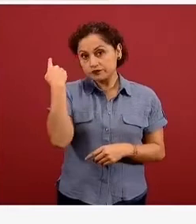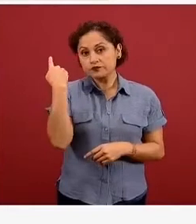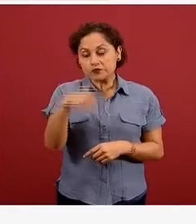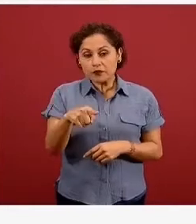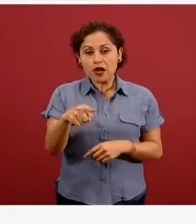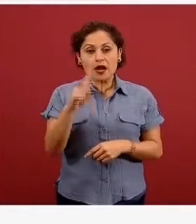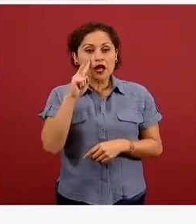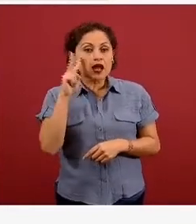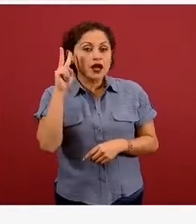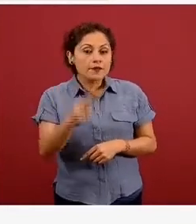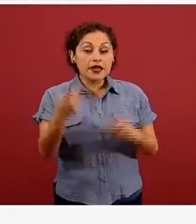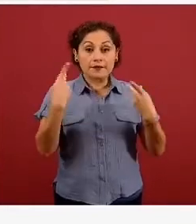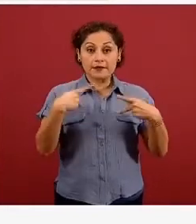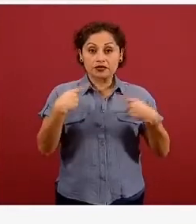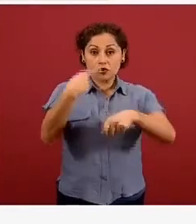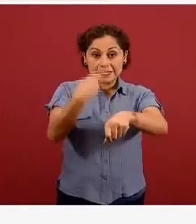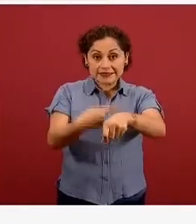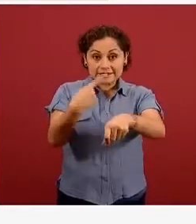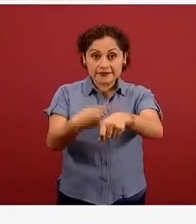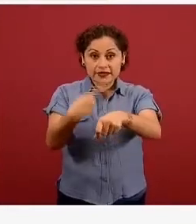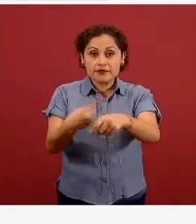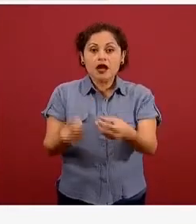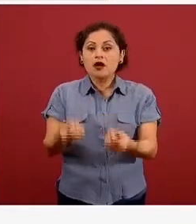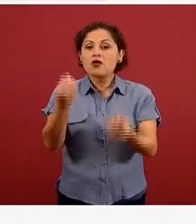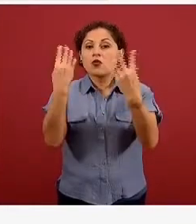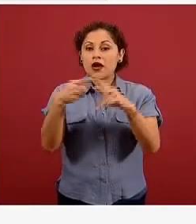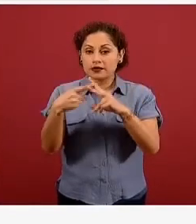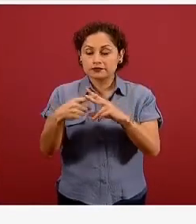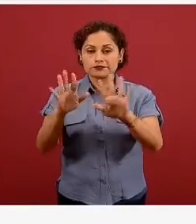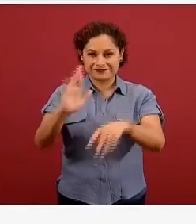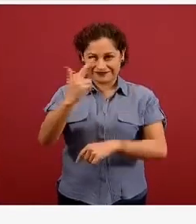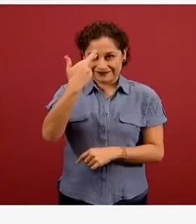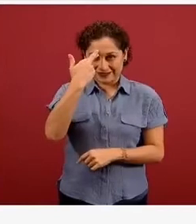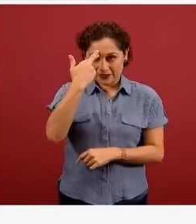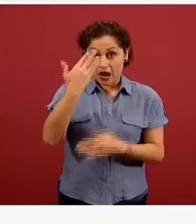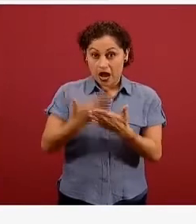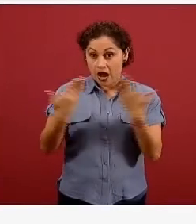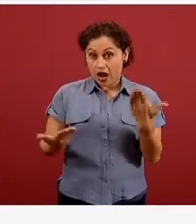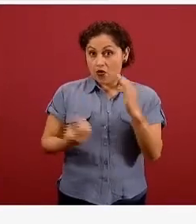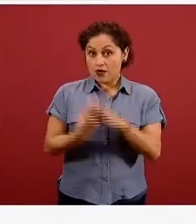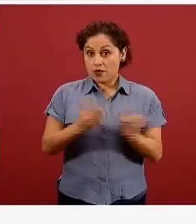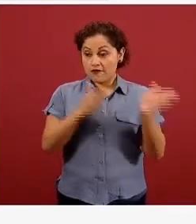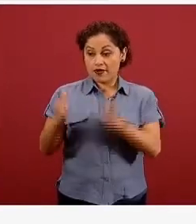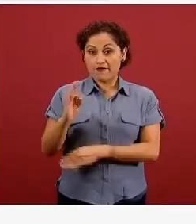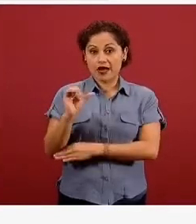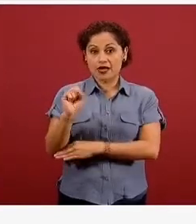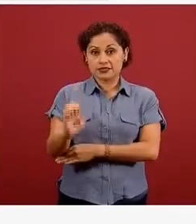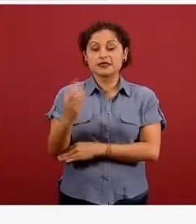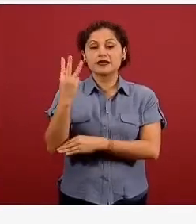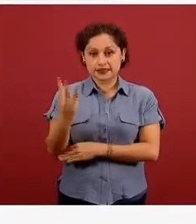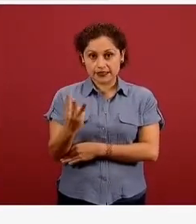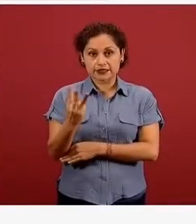de casos nuevos. Recuerden que el enfoque que tenemos ahora a partir de la fase 3 es los casos nuevos,